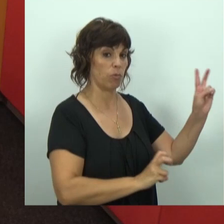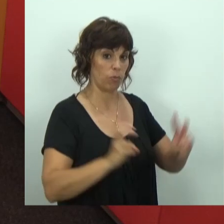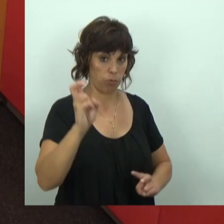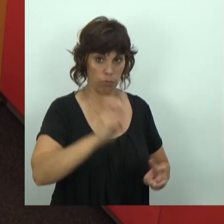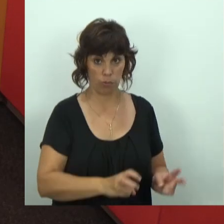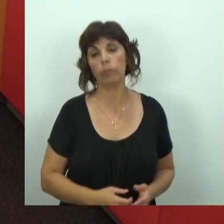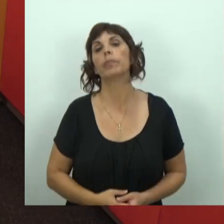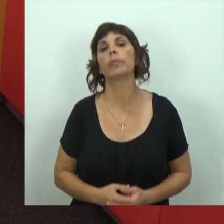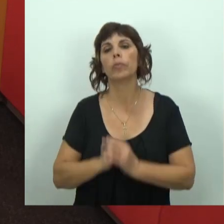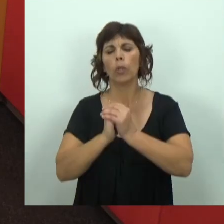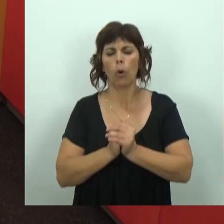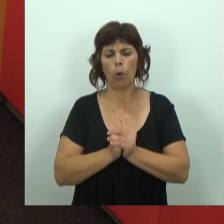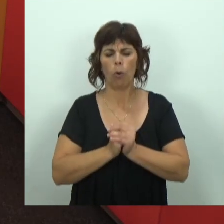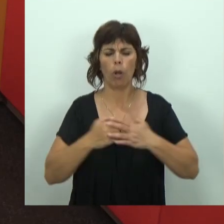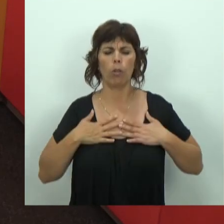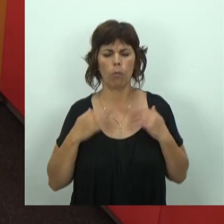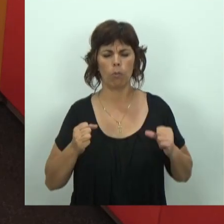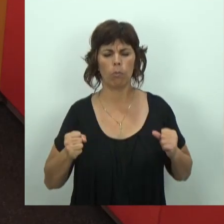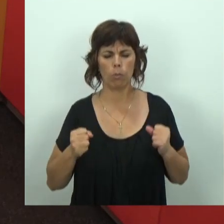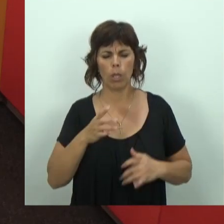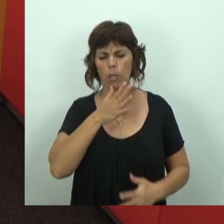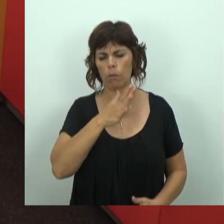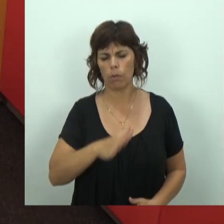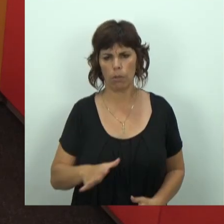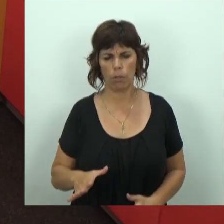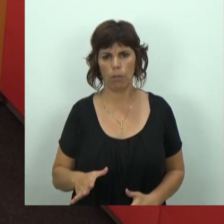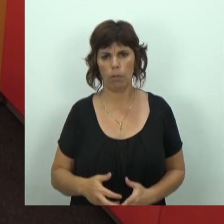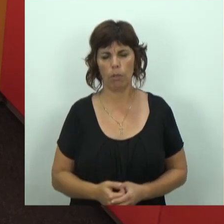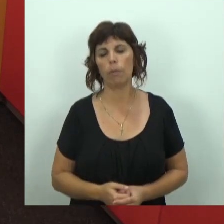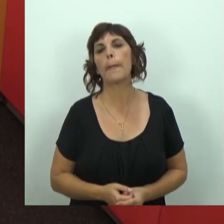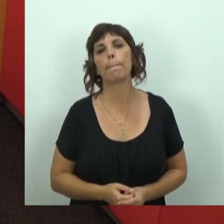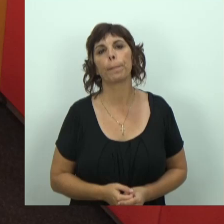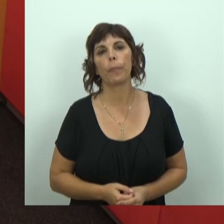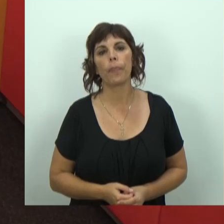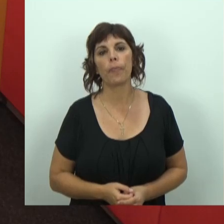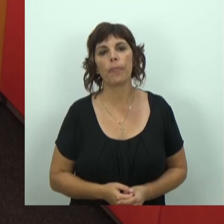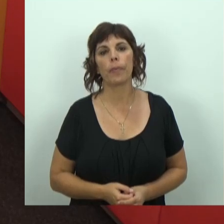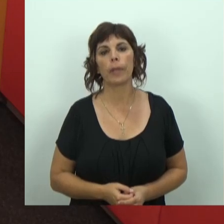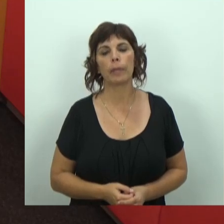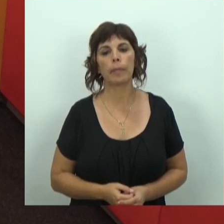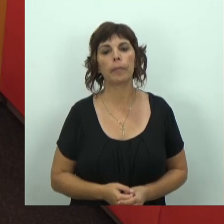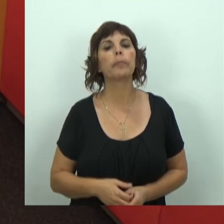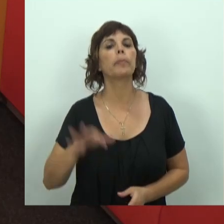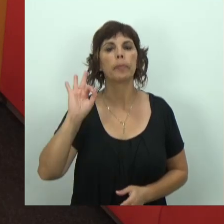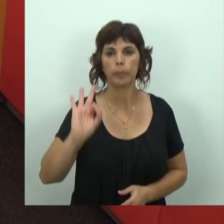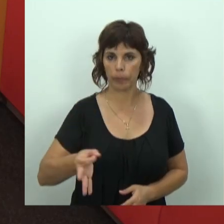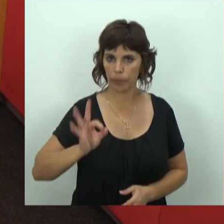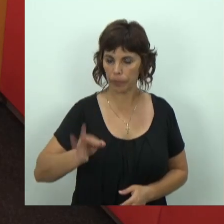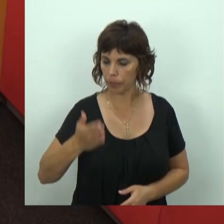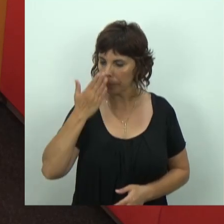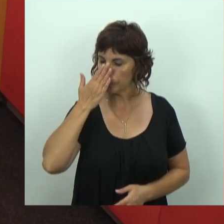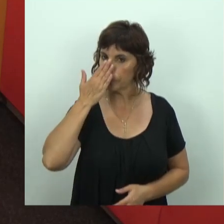Oración tiene un poder impresionante. Y querido oyente, de verdad,